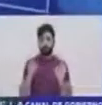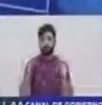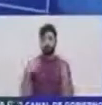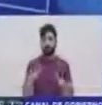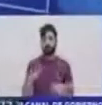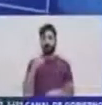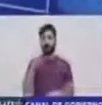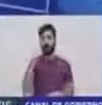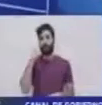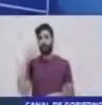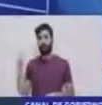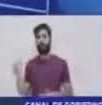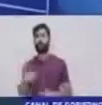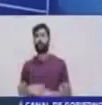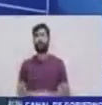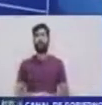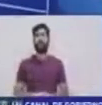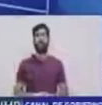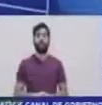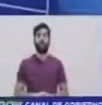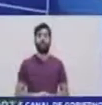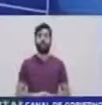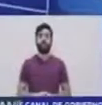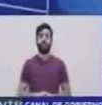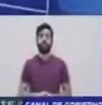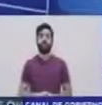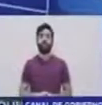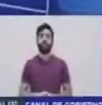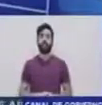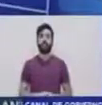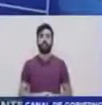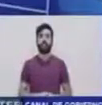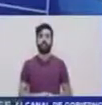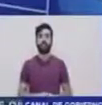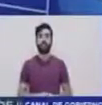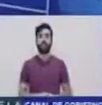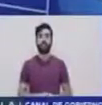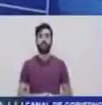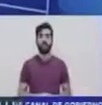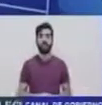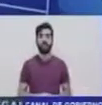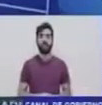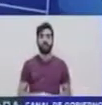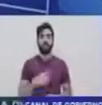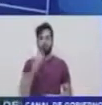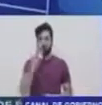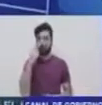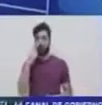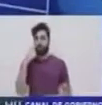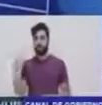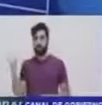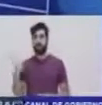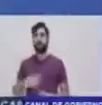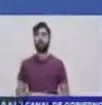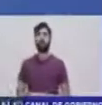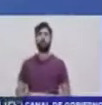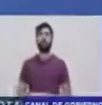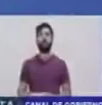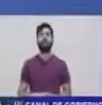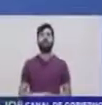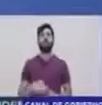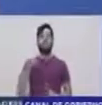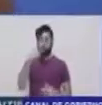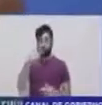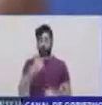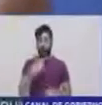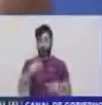Ejercicio número 1. El ejercicio número 1 consiste en una sentadilla frontal. Puedes